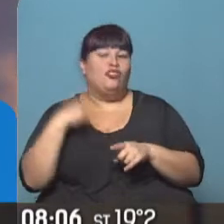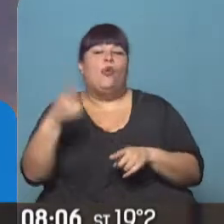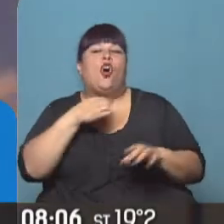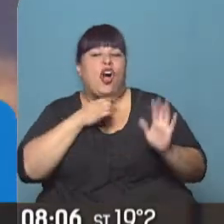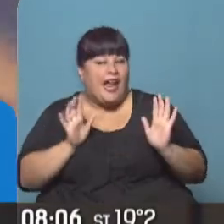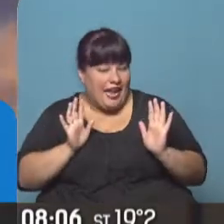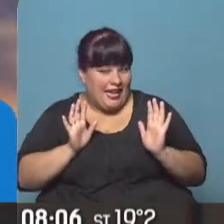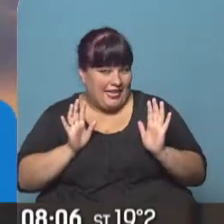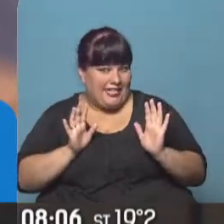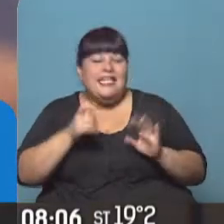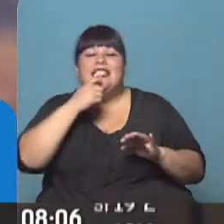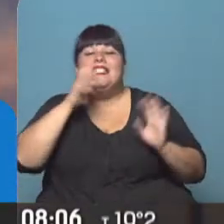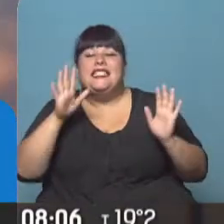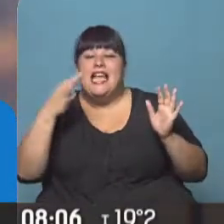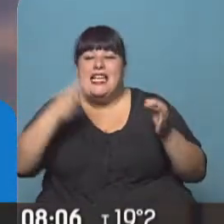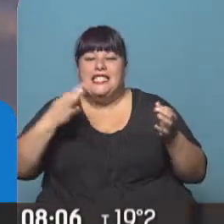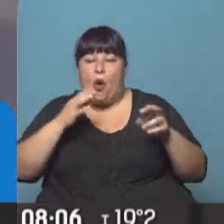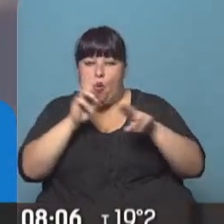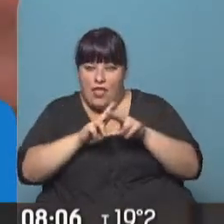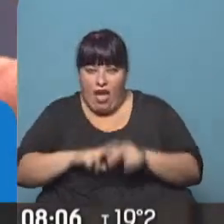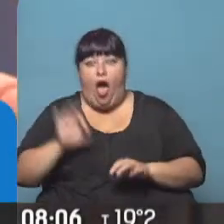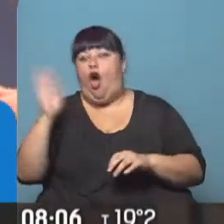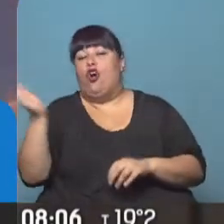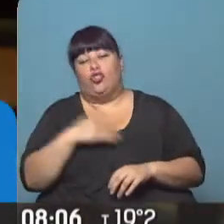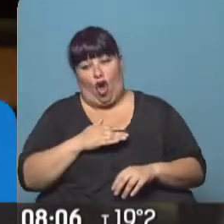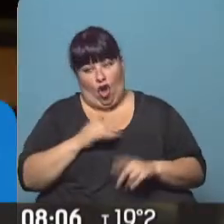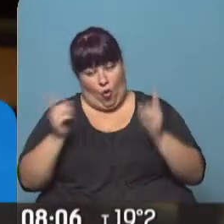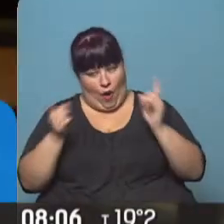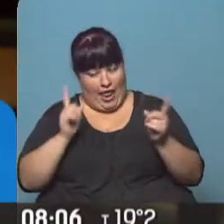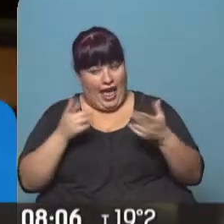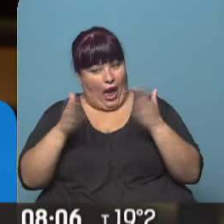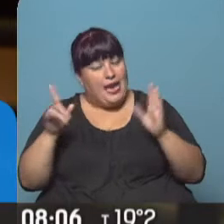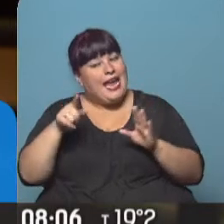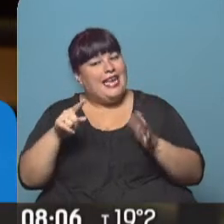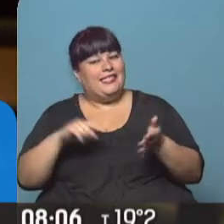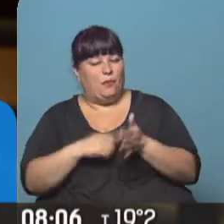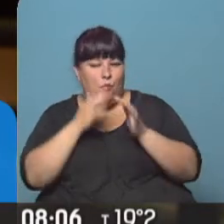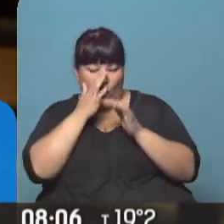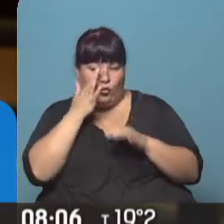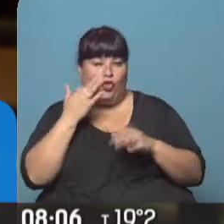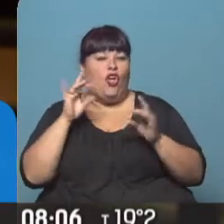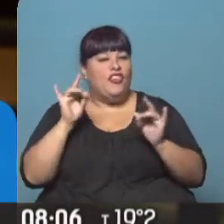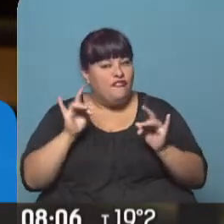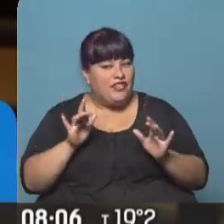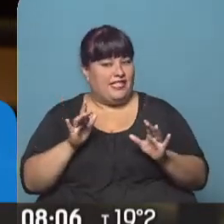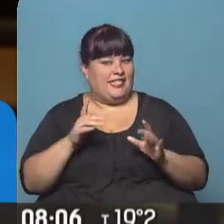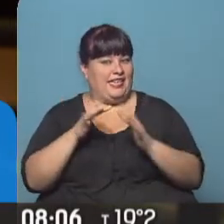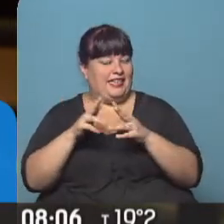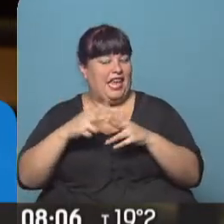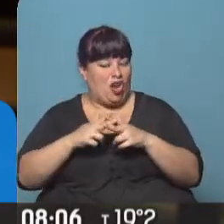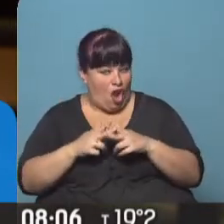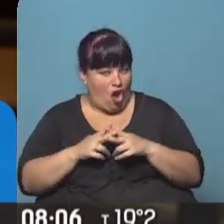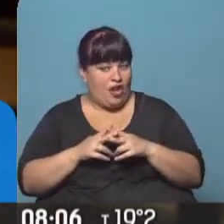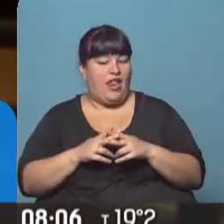querés, si es que te hiciste la seguridad, sí, o todos, es bien abierto. Es que ese es el juego complicado que introdujo la tecnología,